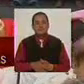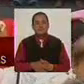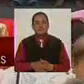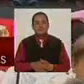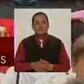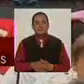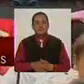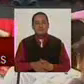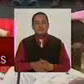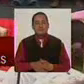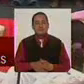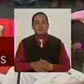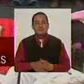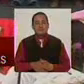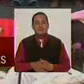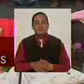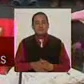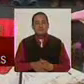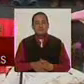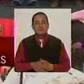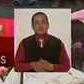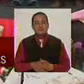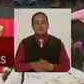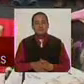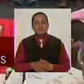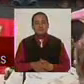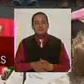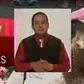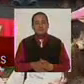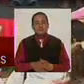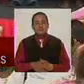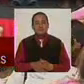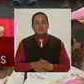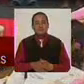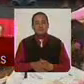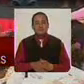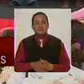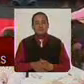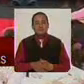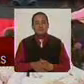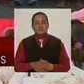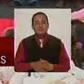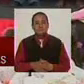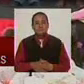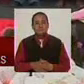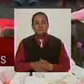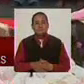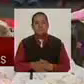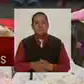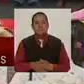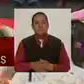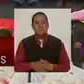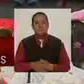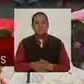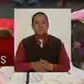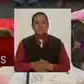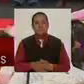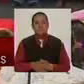Punken, Sakan, Papinashka, Siguli, Mahu, Atita, Munum, Nuna, Ina, Ichamutpao, Asante, Uyga, Batimi,